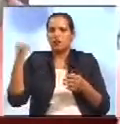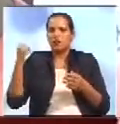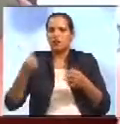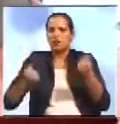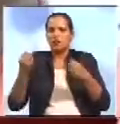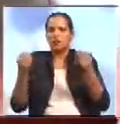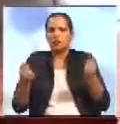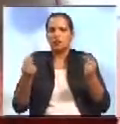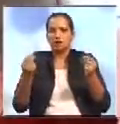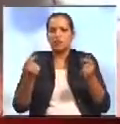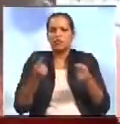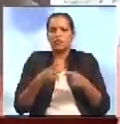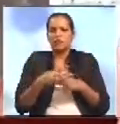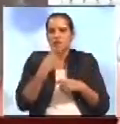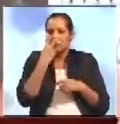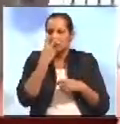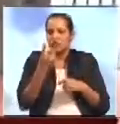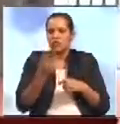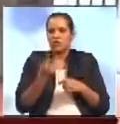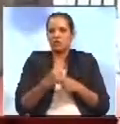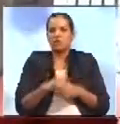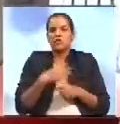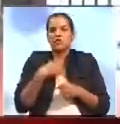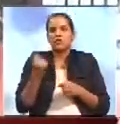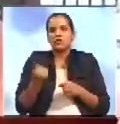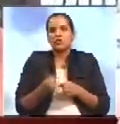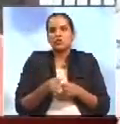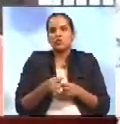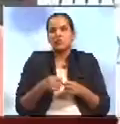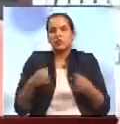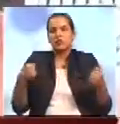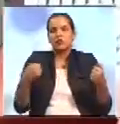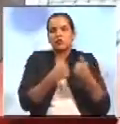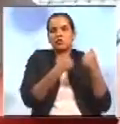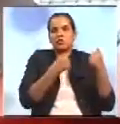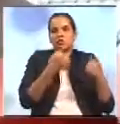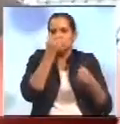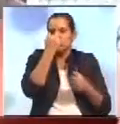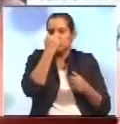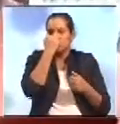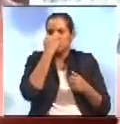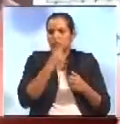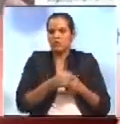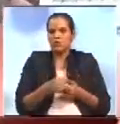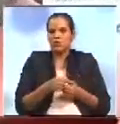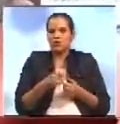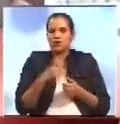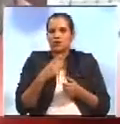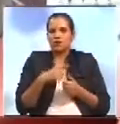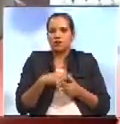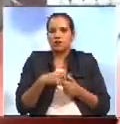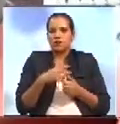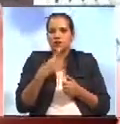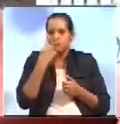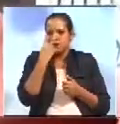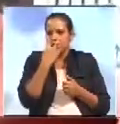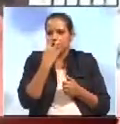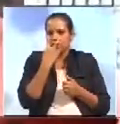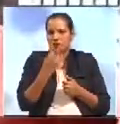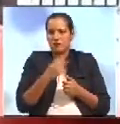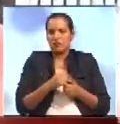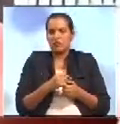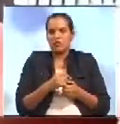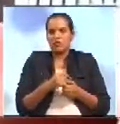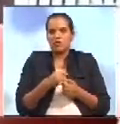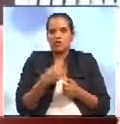pelados que venían atrás en el vehículo, que afectó al Suzuki. Entonces él coge, dice que los pelados que se duermen, y ahí coge,